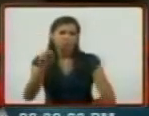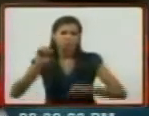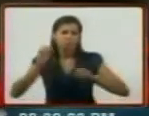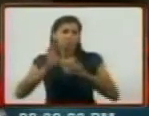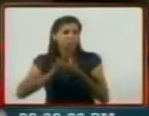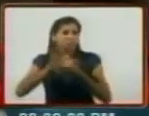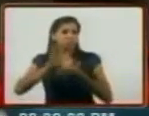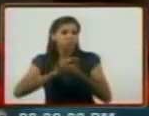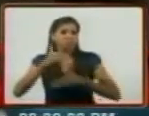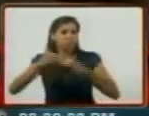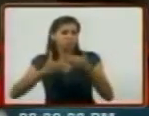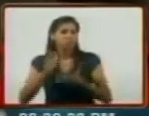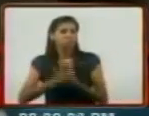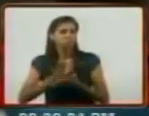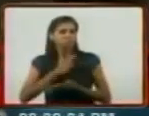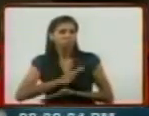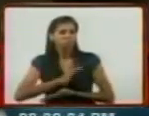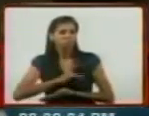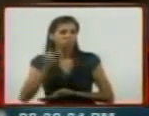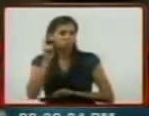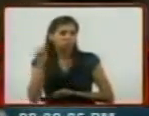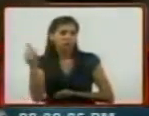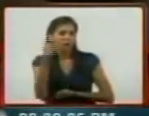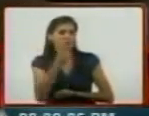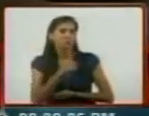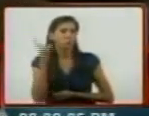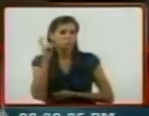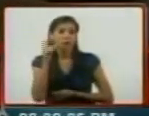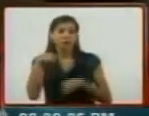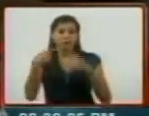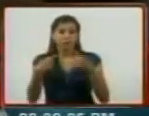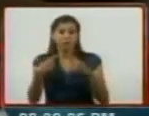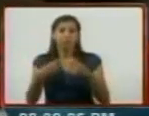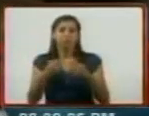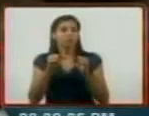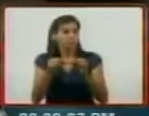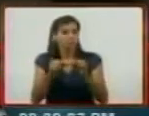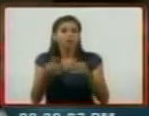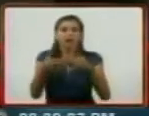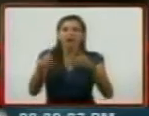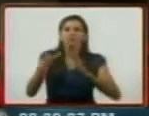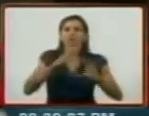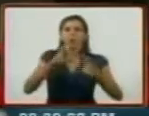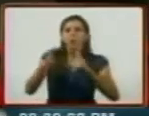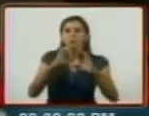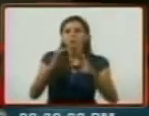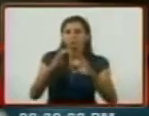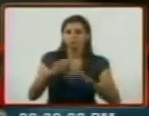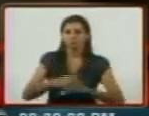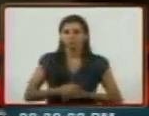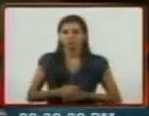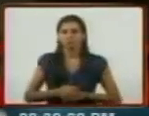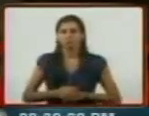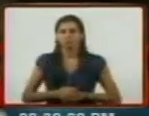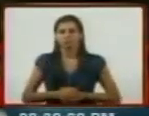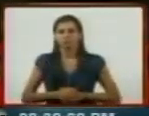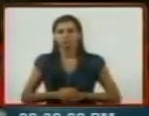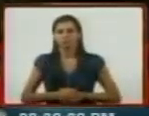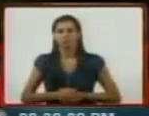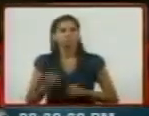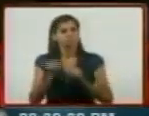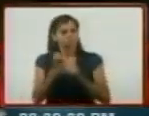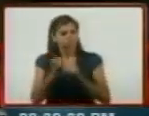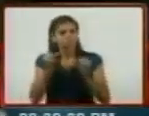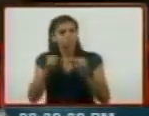detenimiento los planteamientos y donde al final lo fundamental es mantener la comunicación entre las partes y mantener el trabajo,